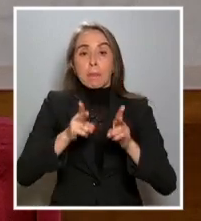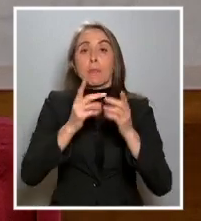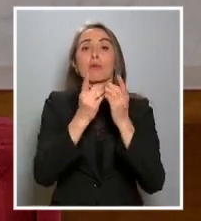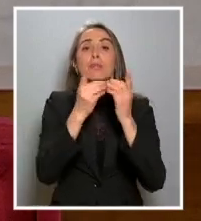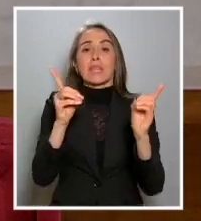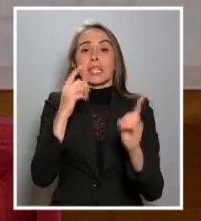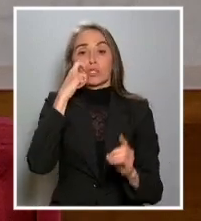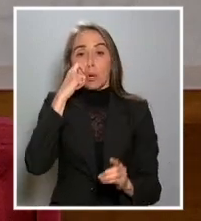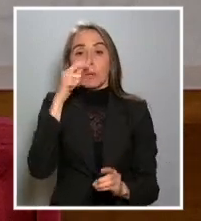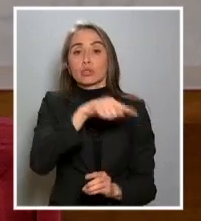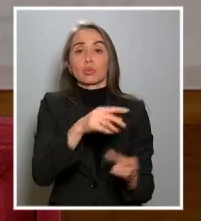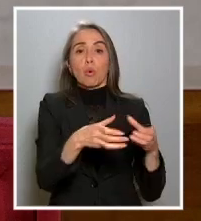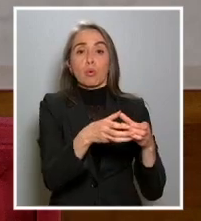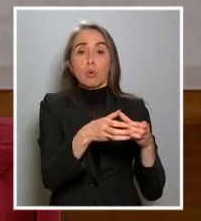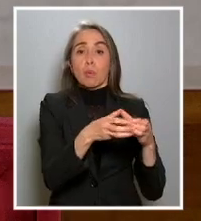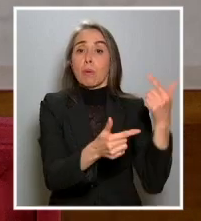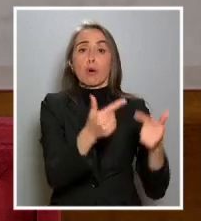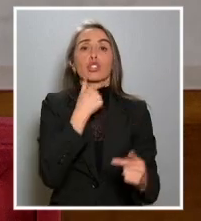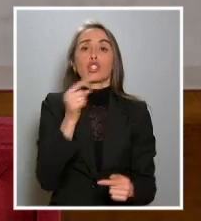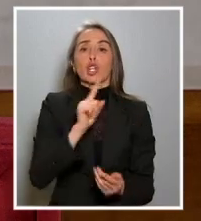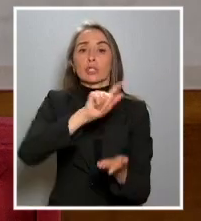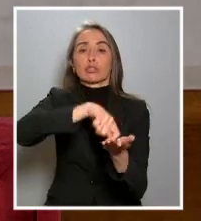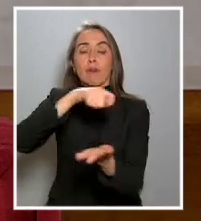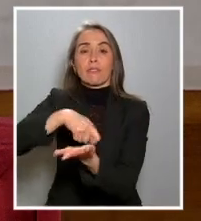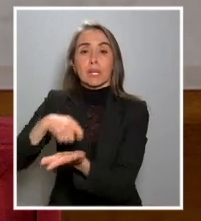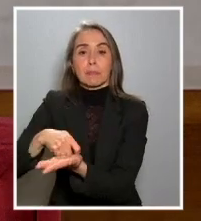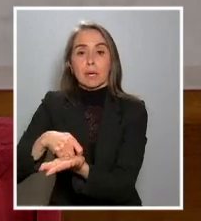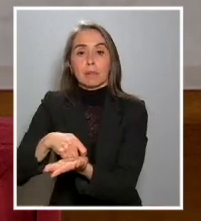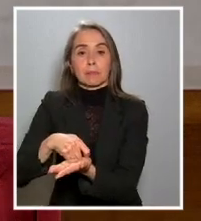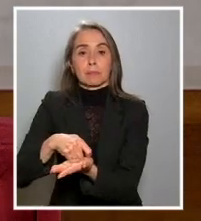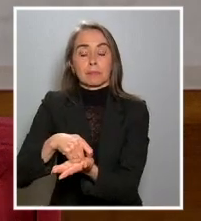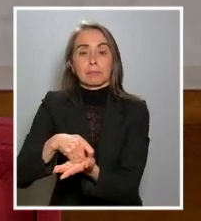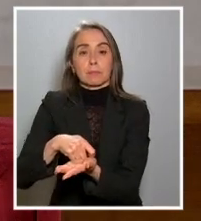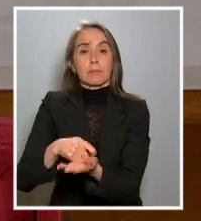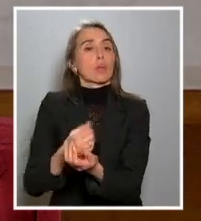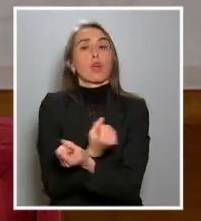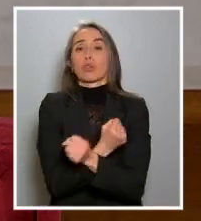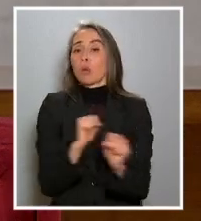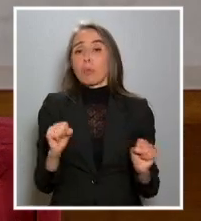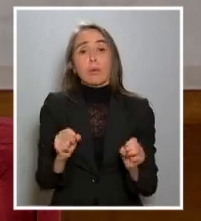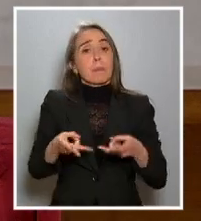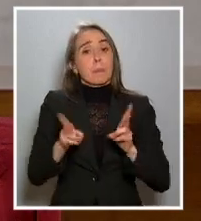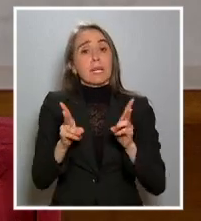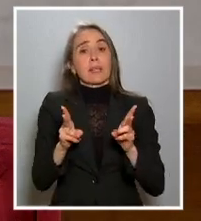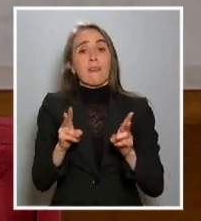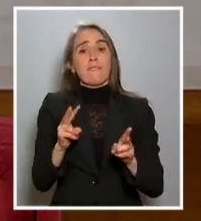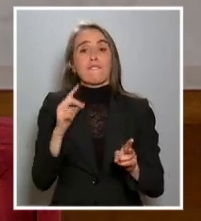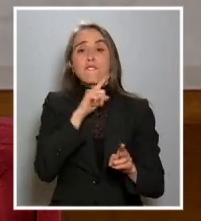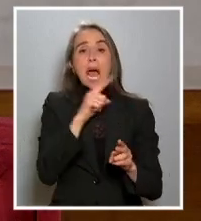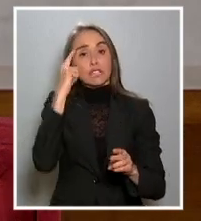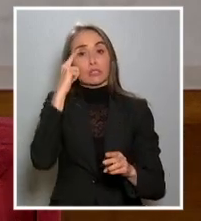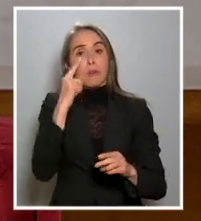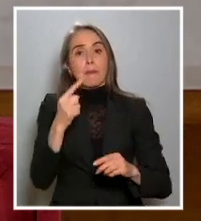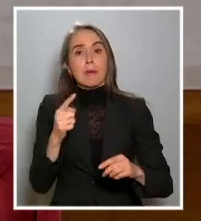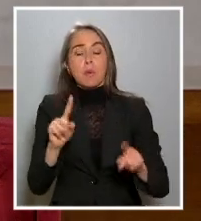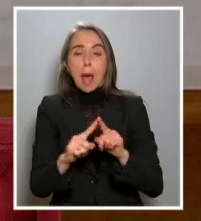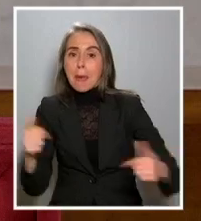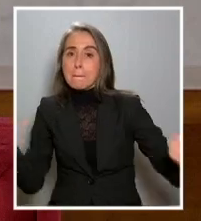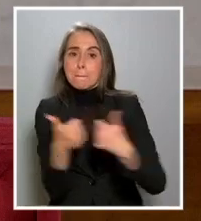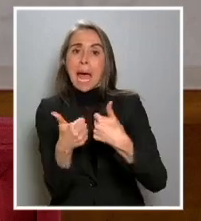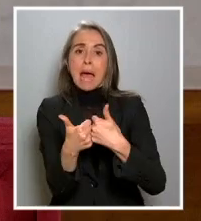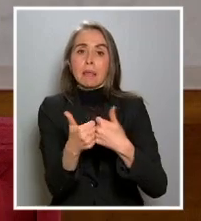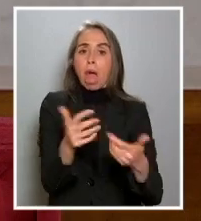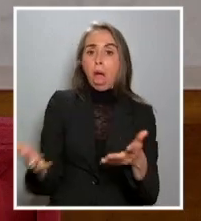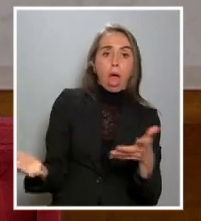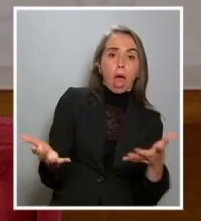partidos no quisieron suscribir. En esto no podemos permitirnos falsos empates ni ambigüedades.